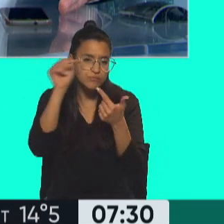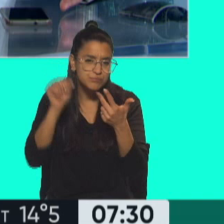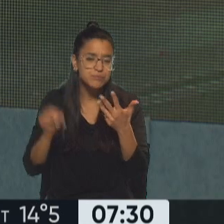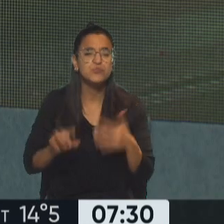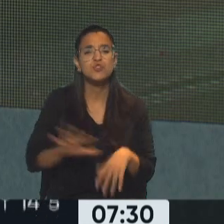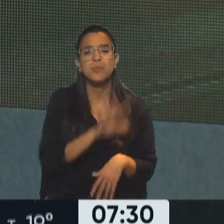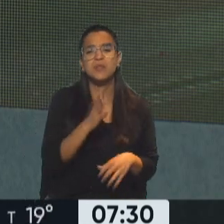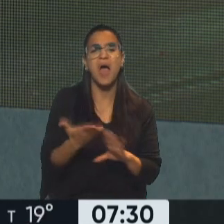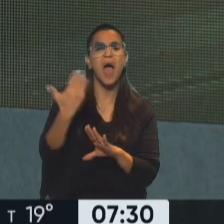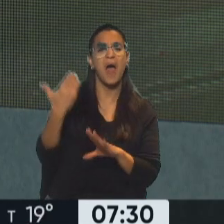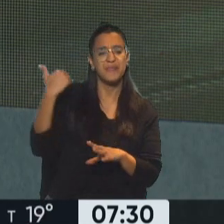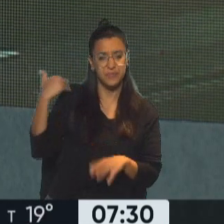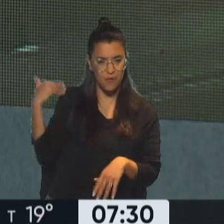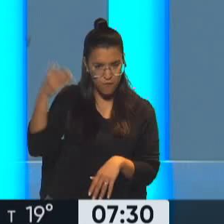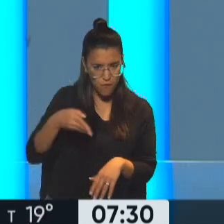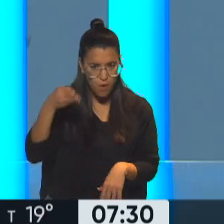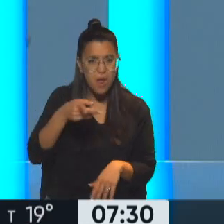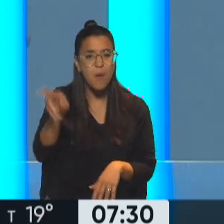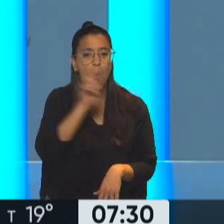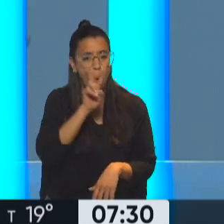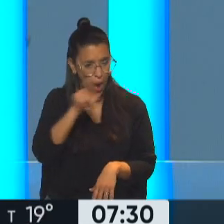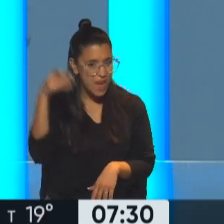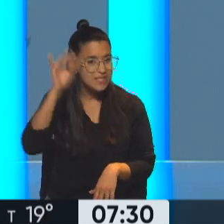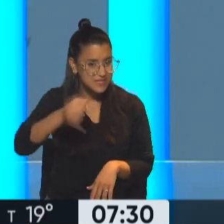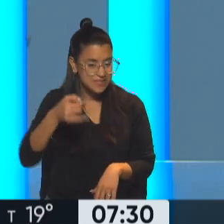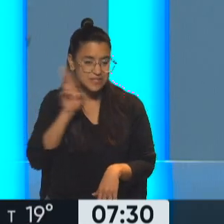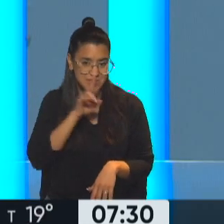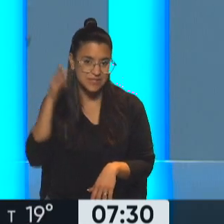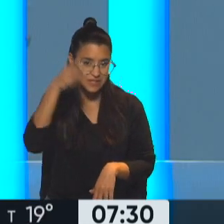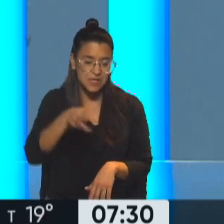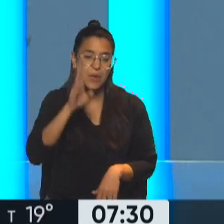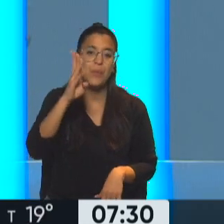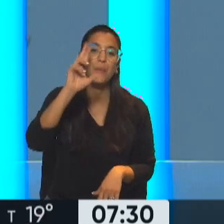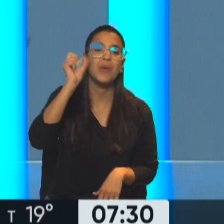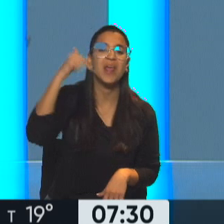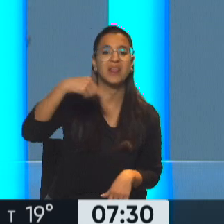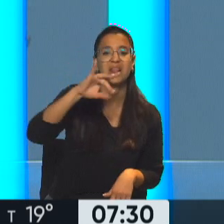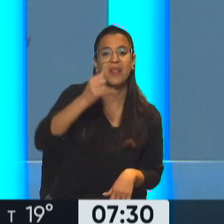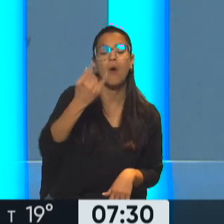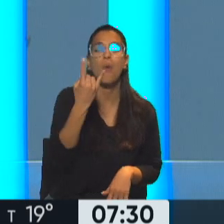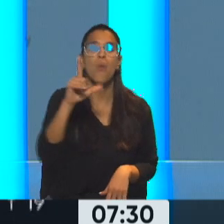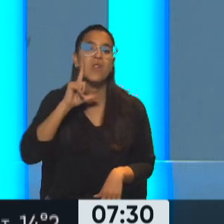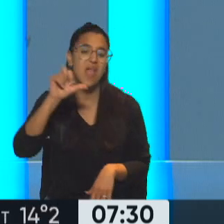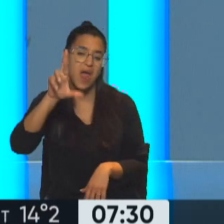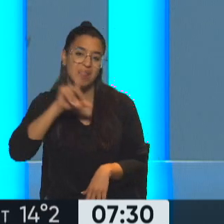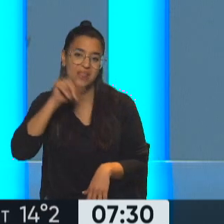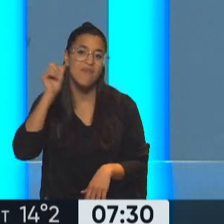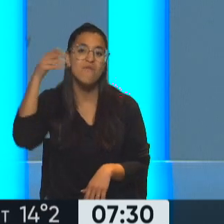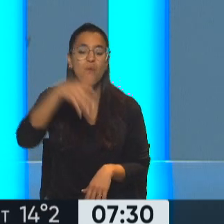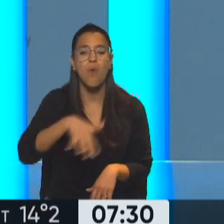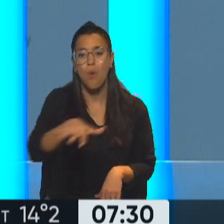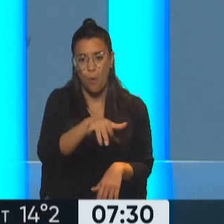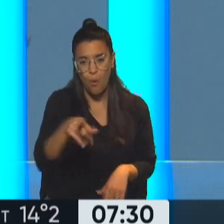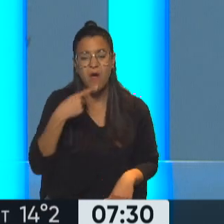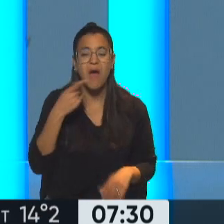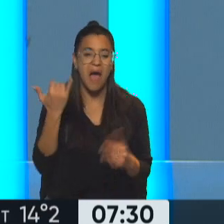que habían estado días anteriores también, ¿no? Sí, ella especialmente, que Brenda Uliarte habría estado en el lugar, por lo menos hay